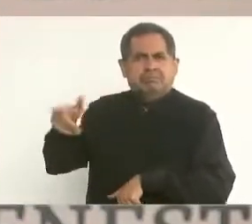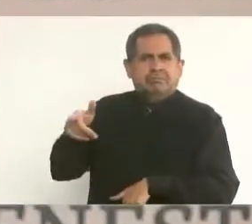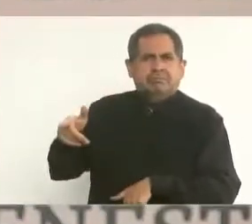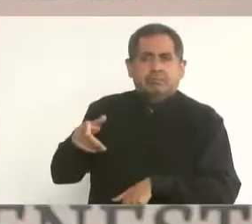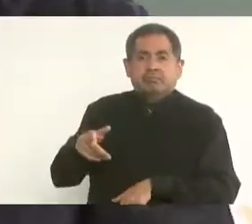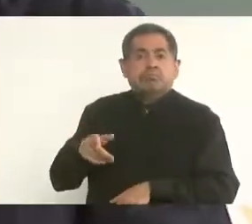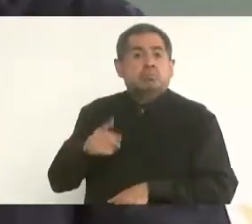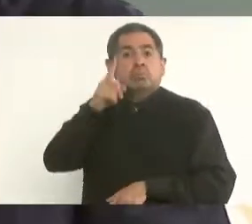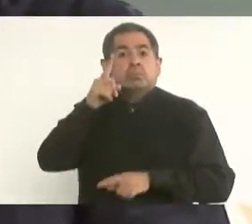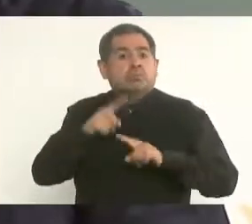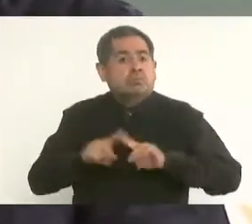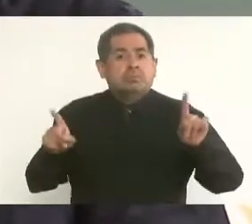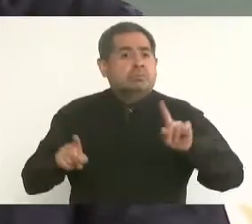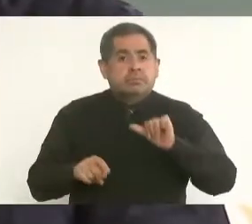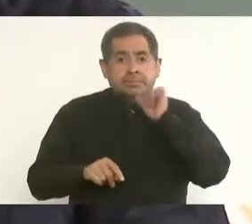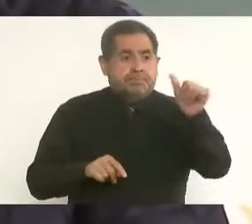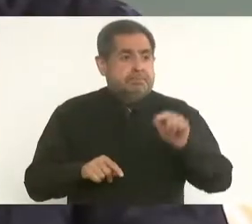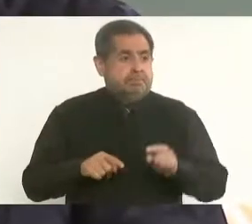menos